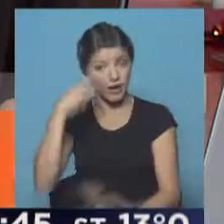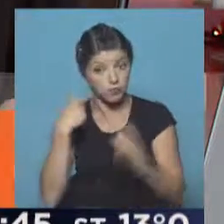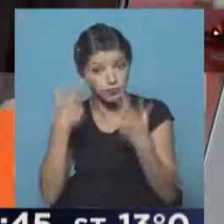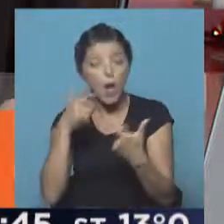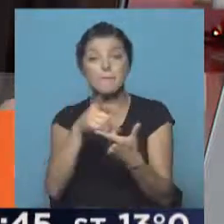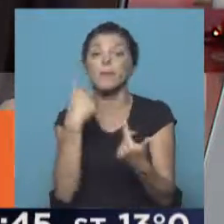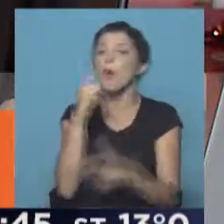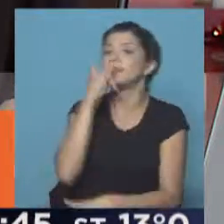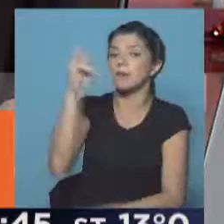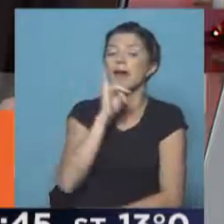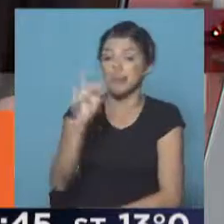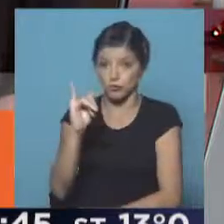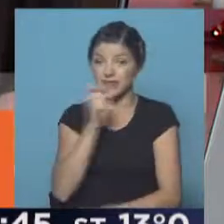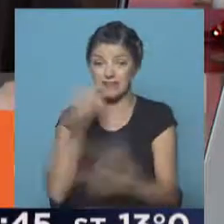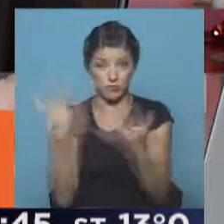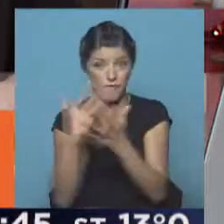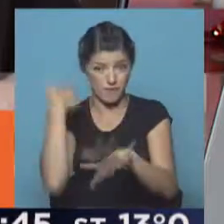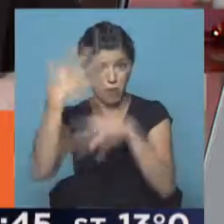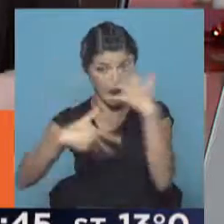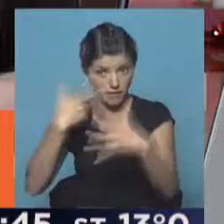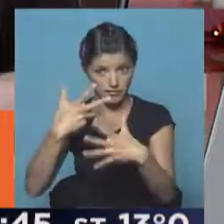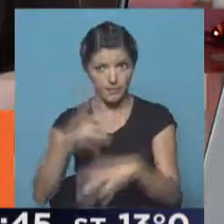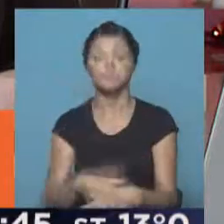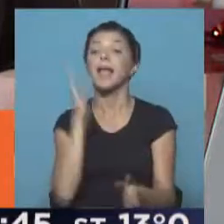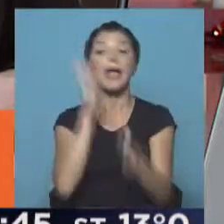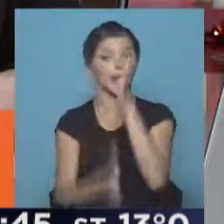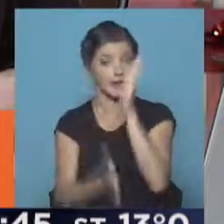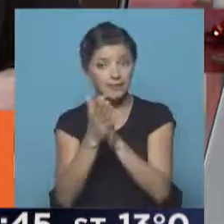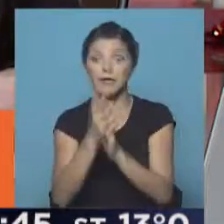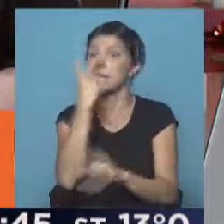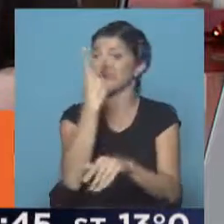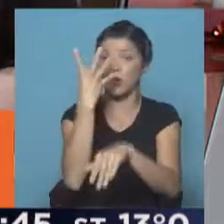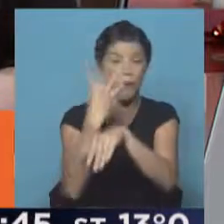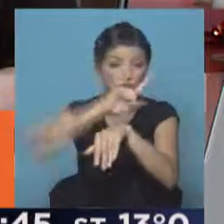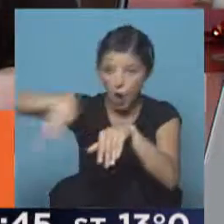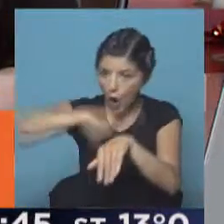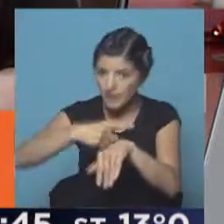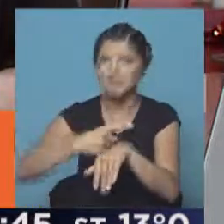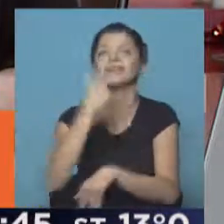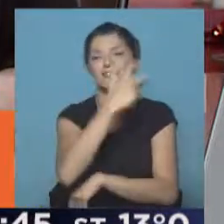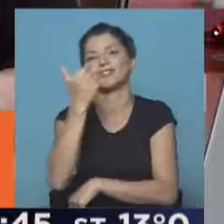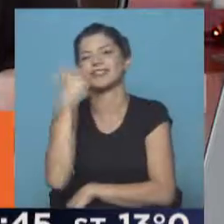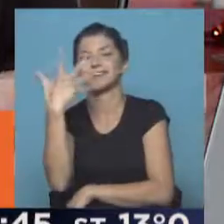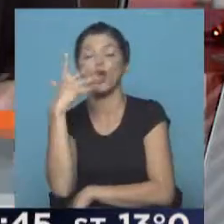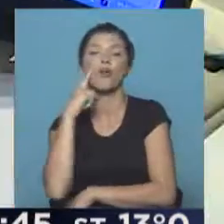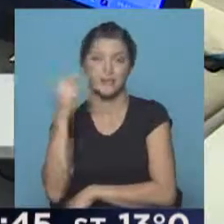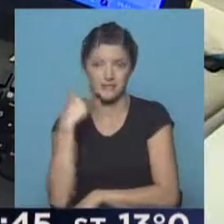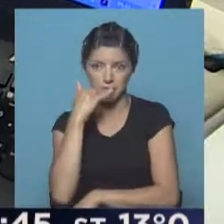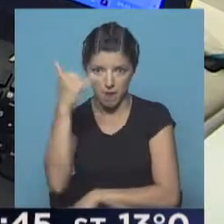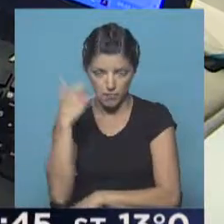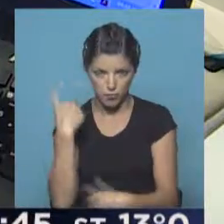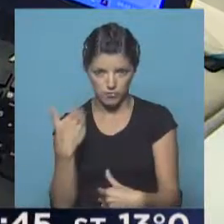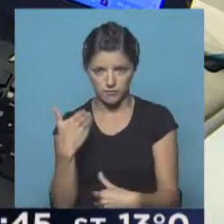hacer denuncias por casos de violencia de género. Es gratuita y funciona las 24 horas los 365 días del año.